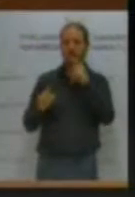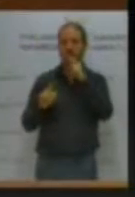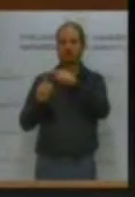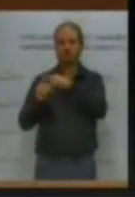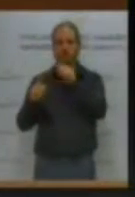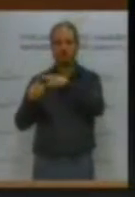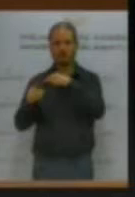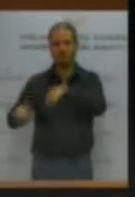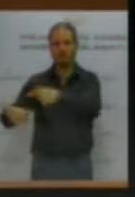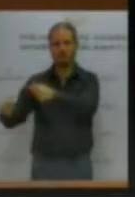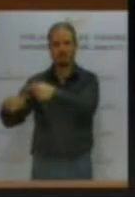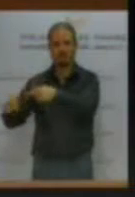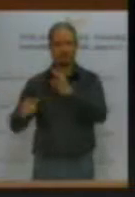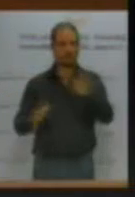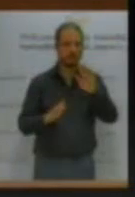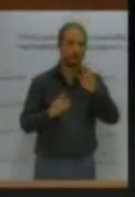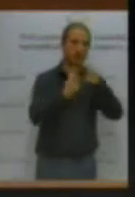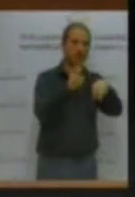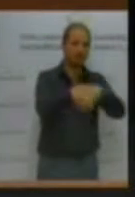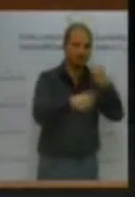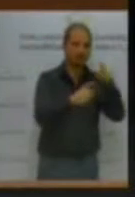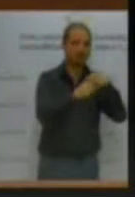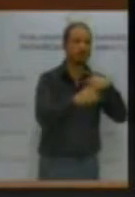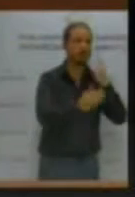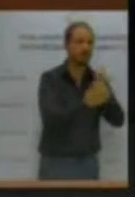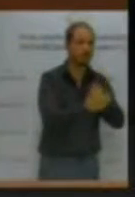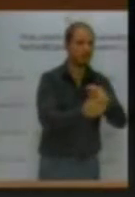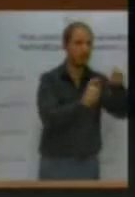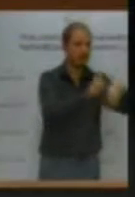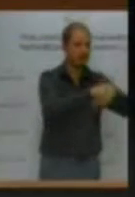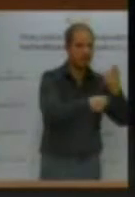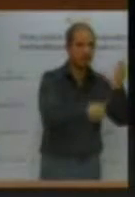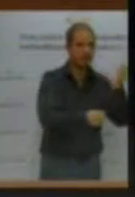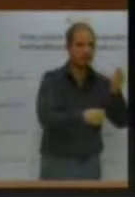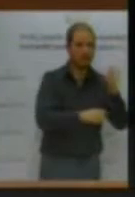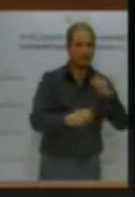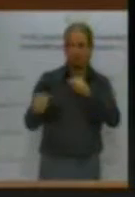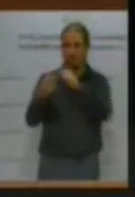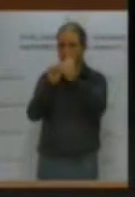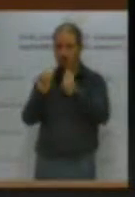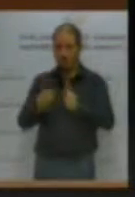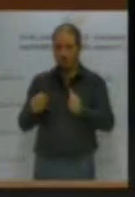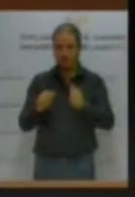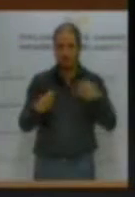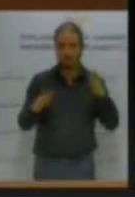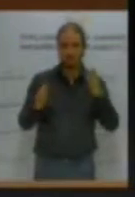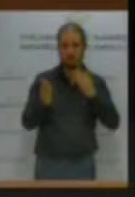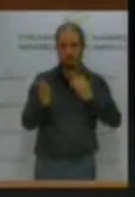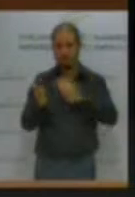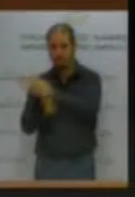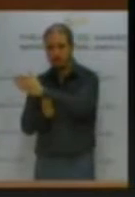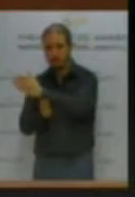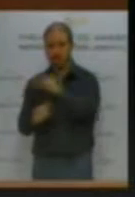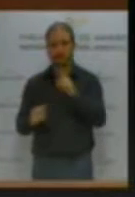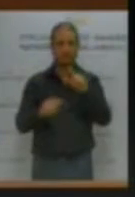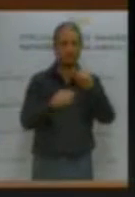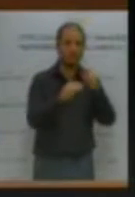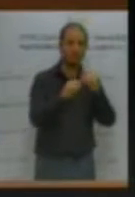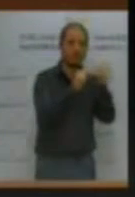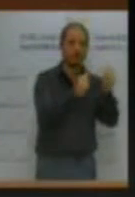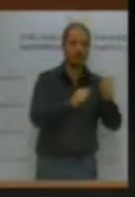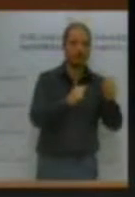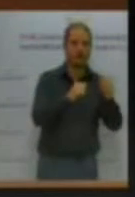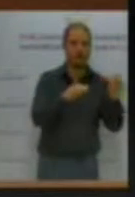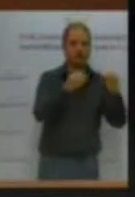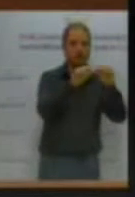reducir, reutilizar y reciclar. Se debe cambiar de modelo, de lineal al circular. Todos sabemos que los recursos